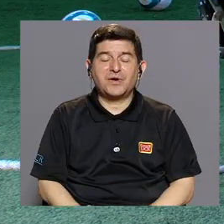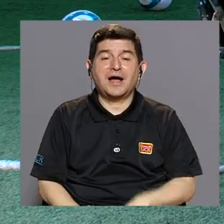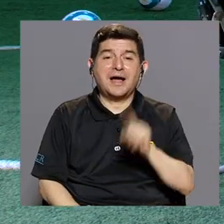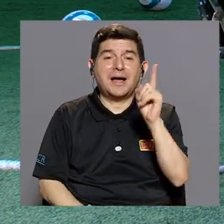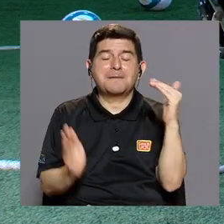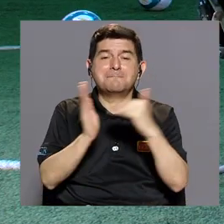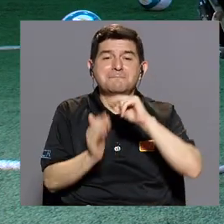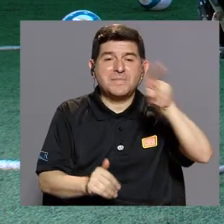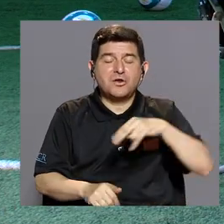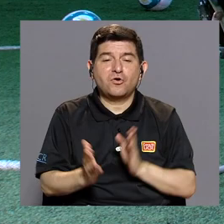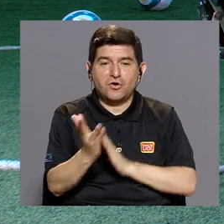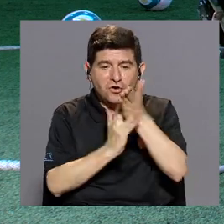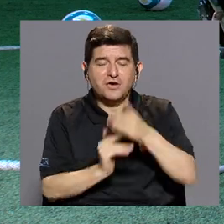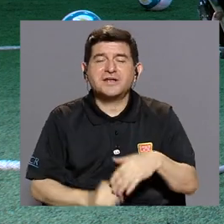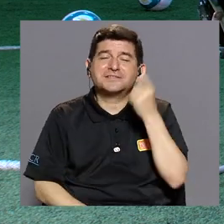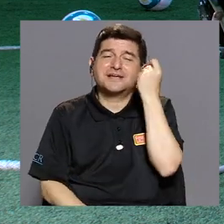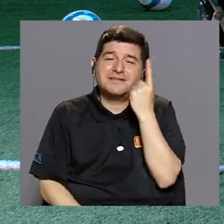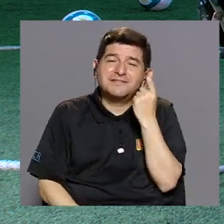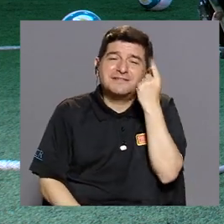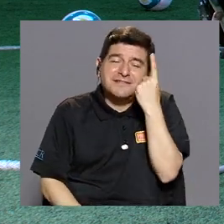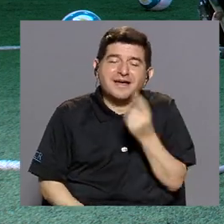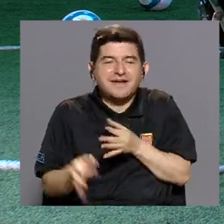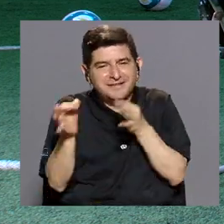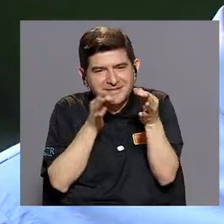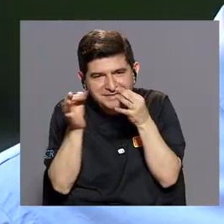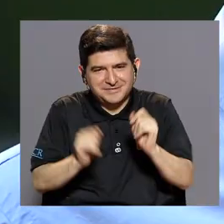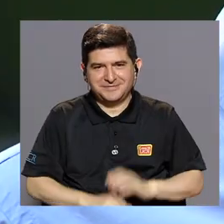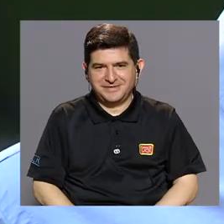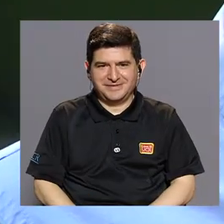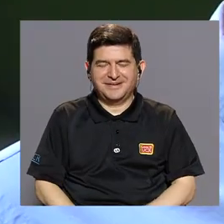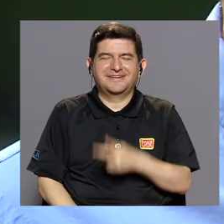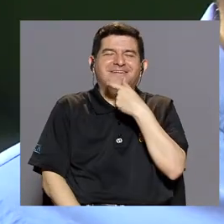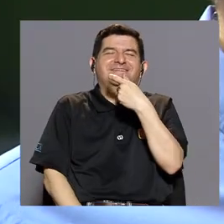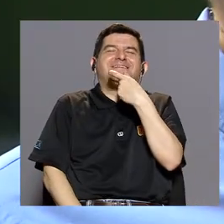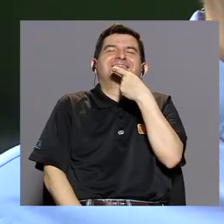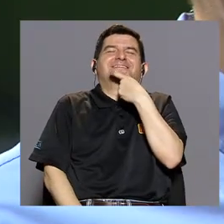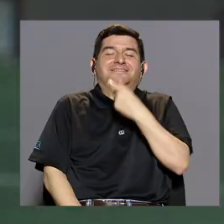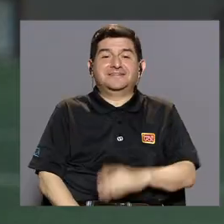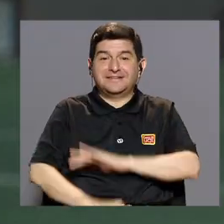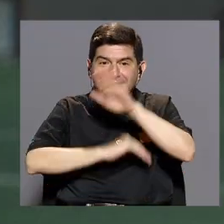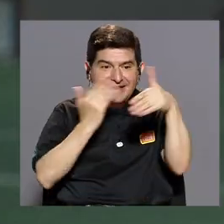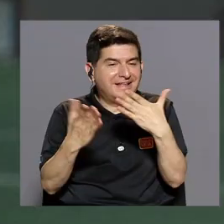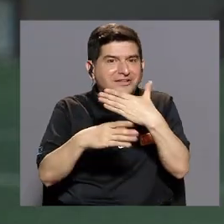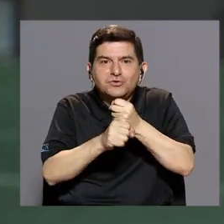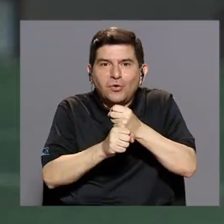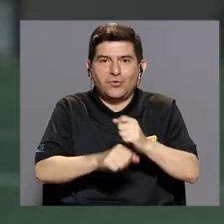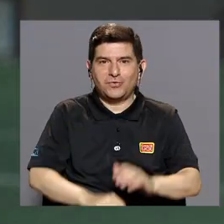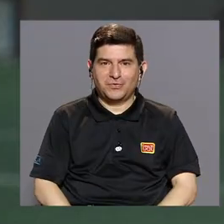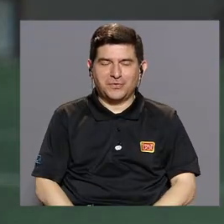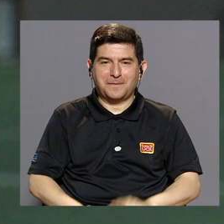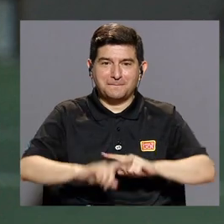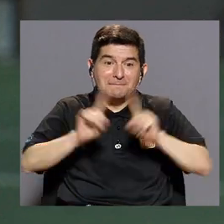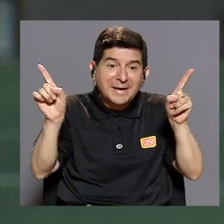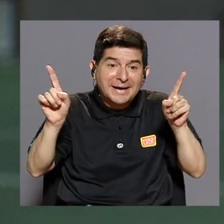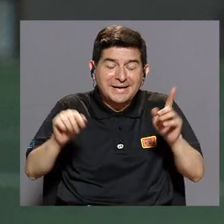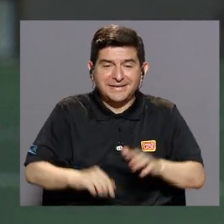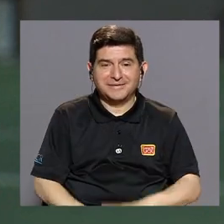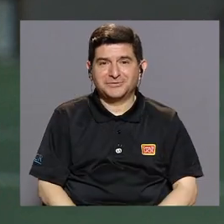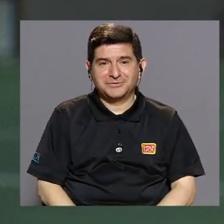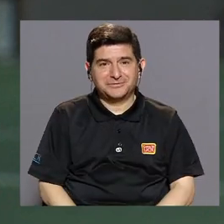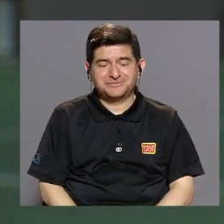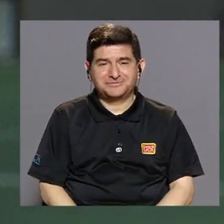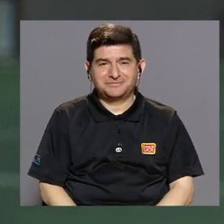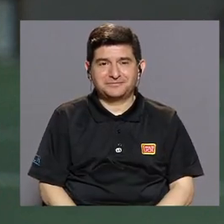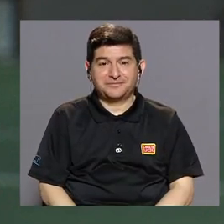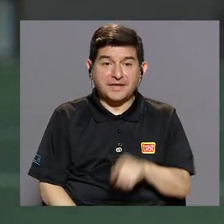entrada 1,000 colones, en tienda, no sé qué. Fue de todo, no, de todo, o sea, tuvimos que hacer de todo, pero es que era... Qué bueno. Era, o